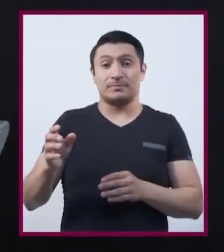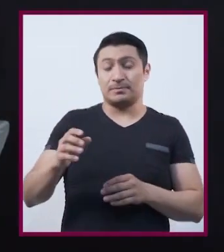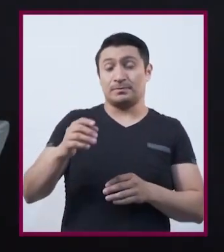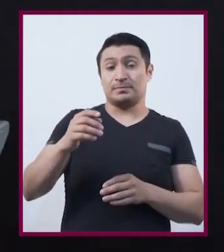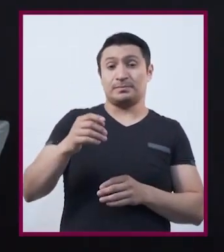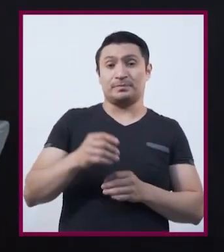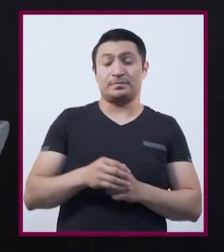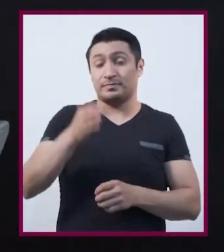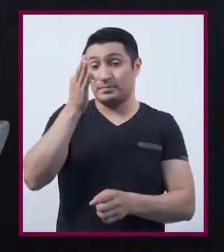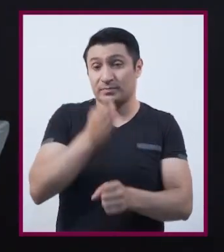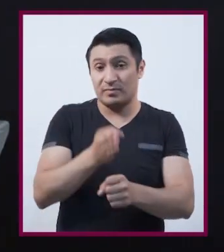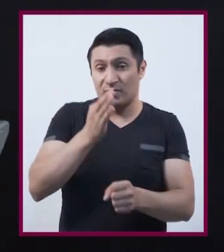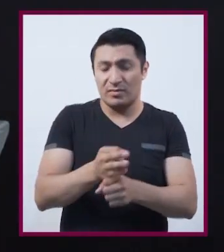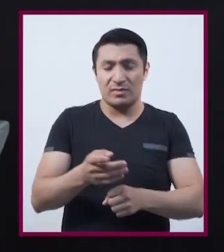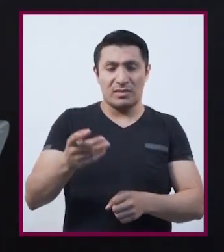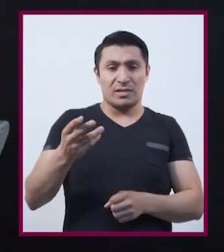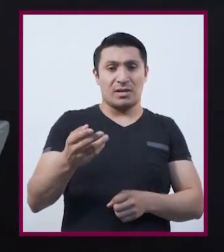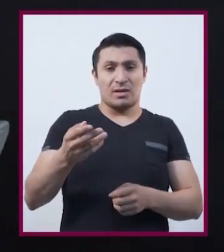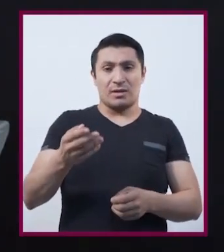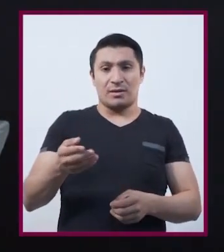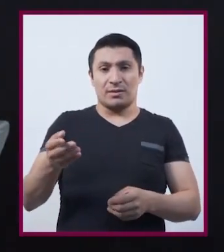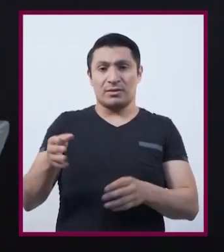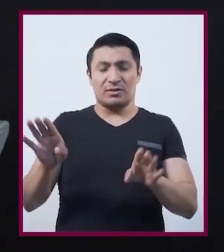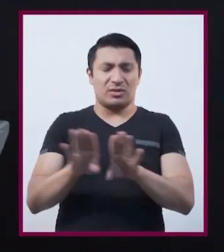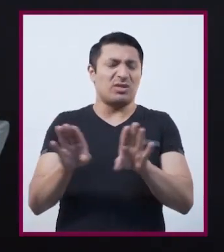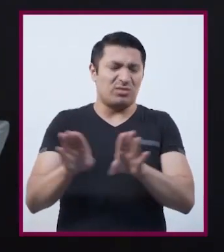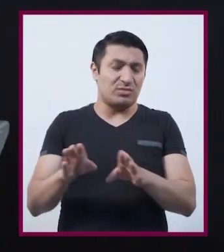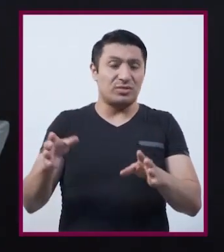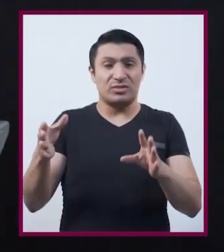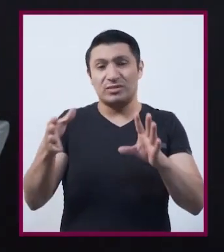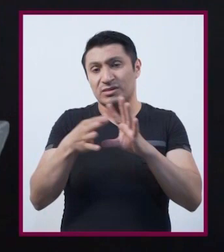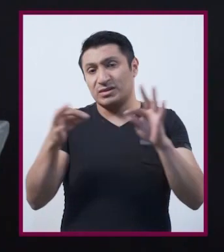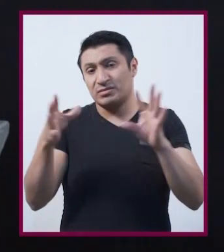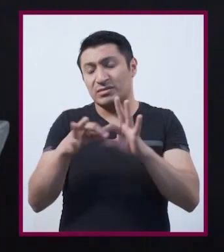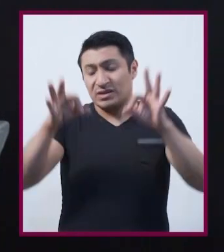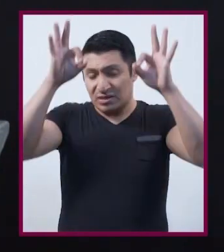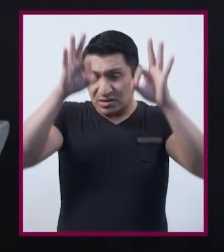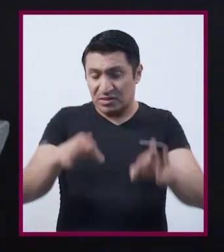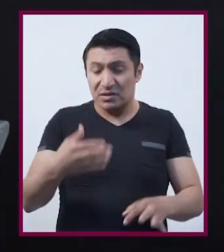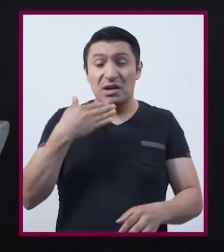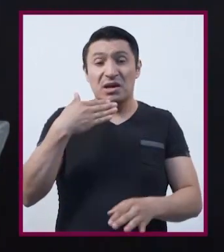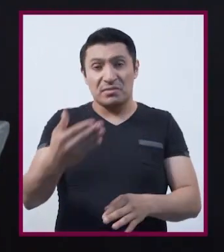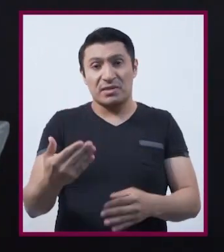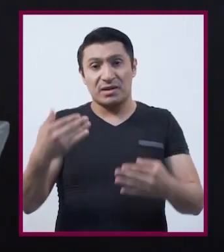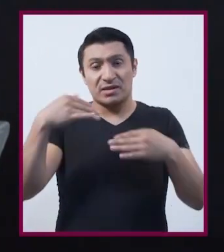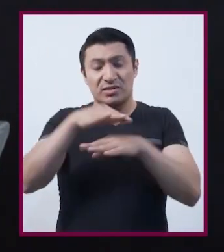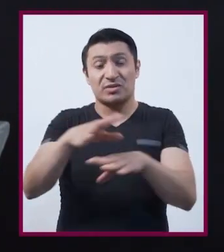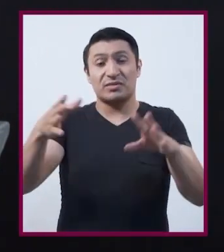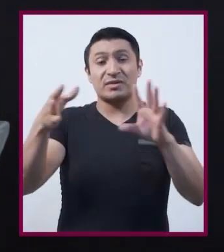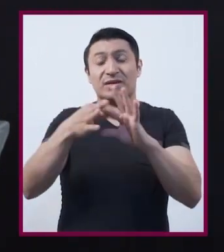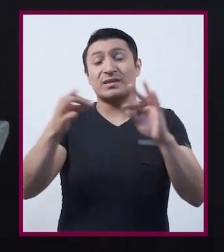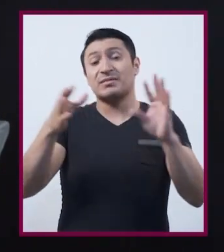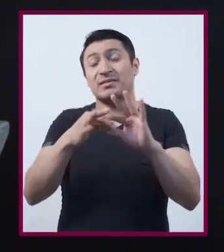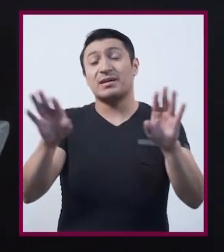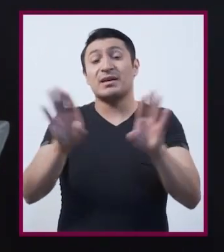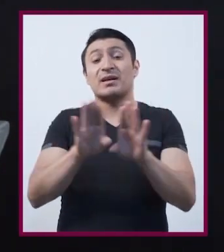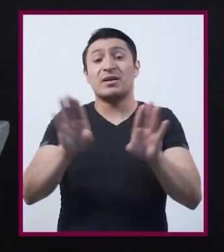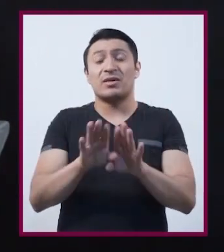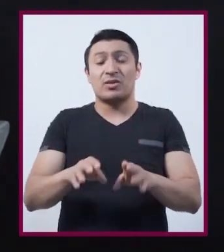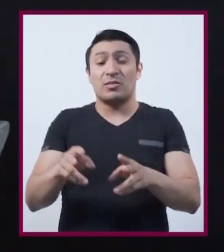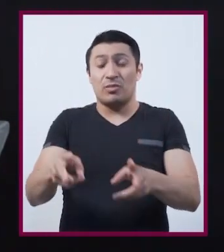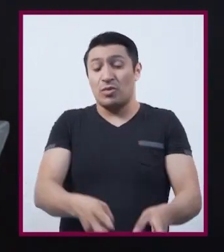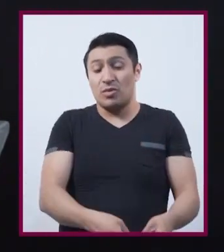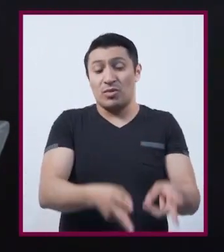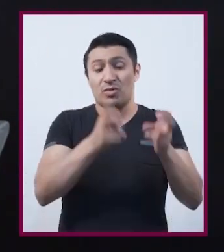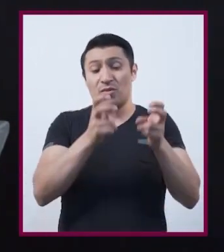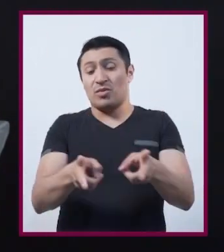y vamos a centrarnos en comprender cómo un fenómeno del saqueo económico de los países latinoamericanos ha sido el resultado